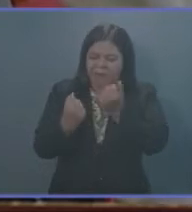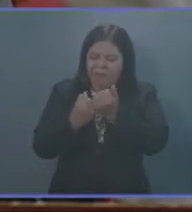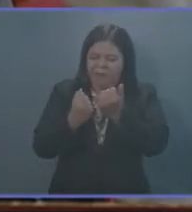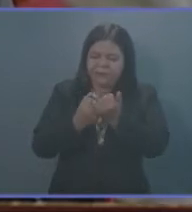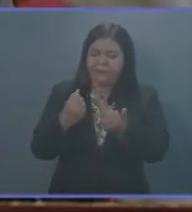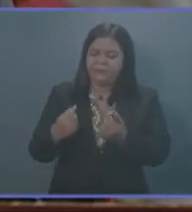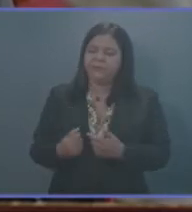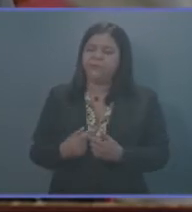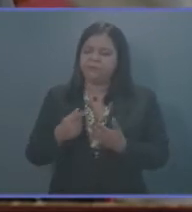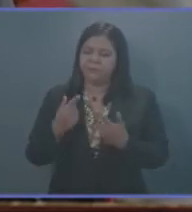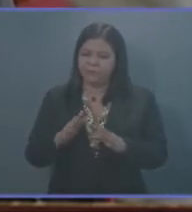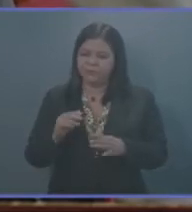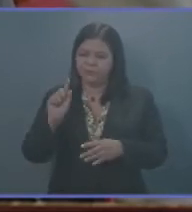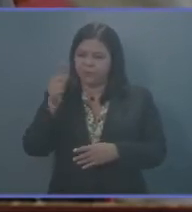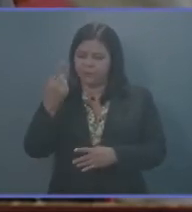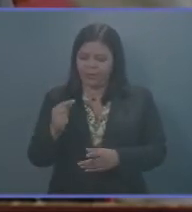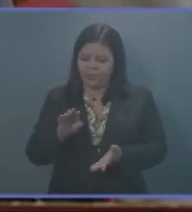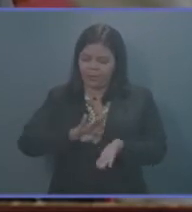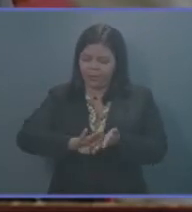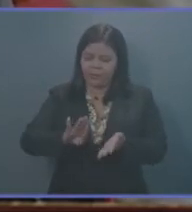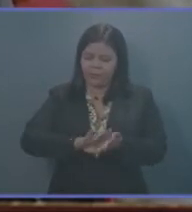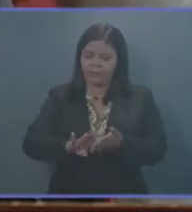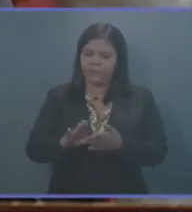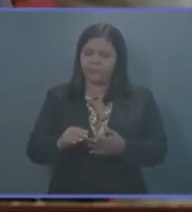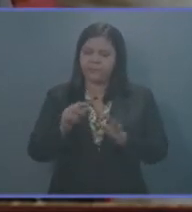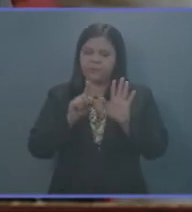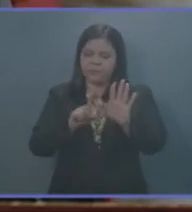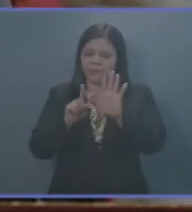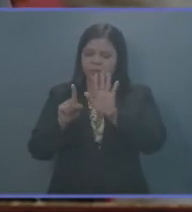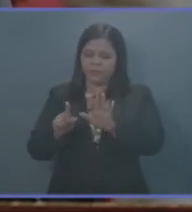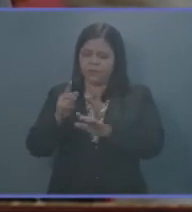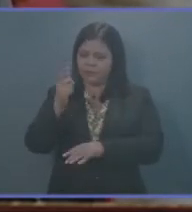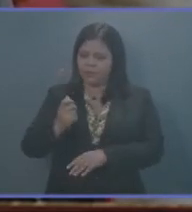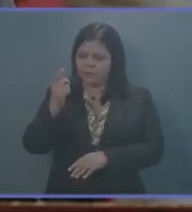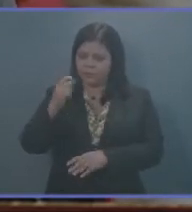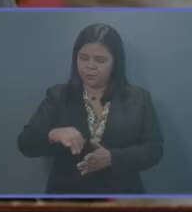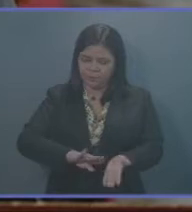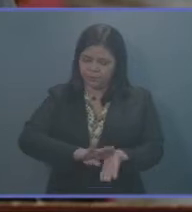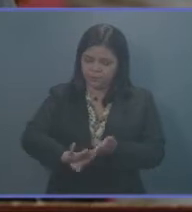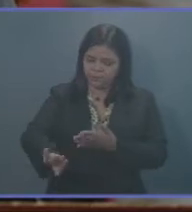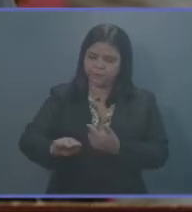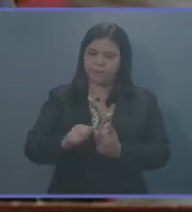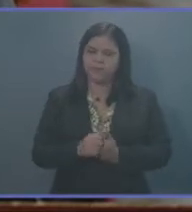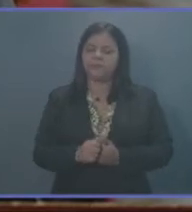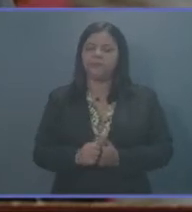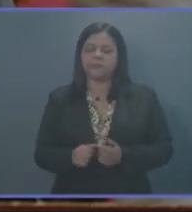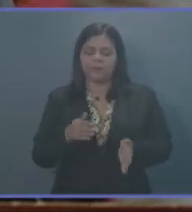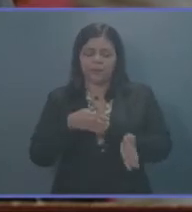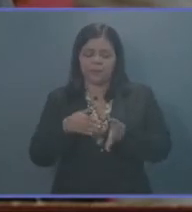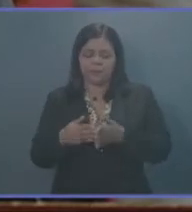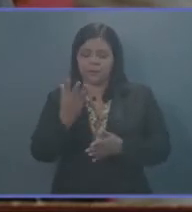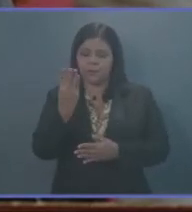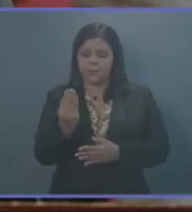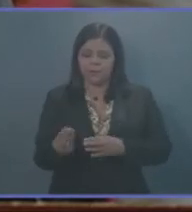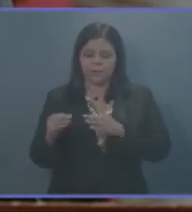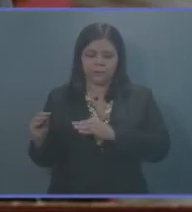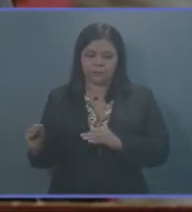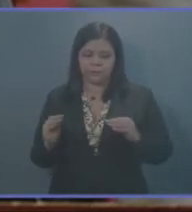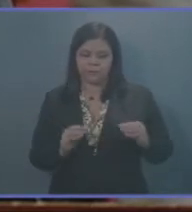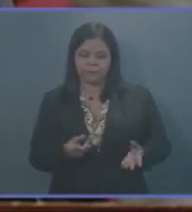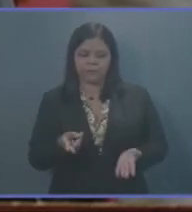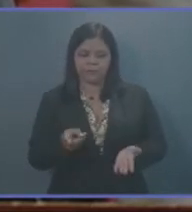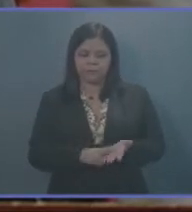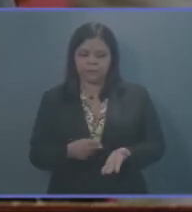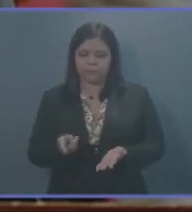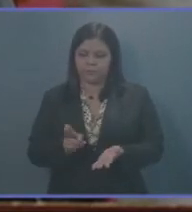amortización. La primera cuota de amortización se pagará en 66 meses, contados a partir de la fecha de entrada en vigencia del